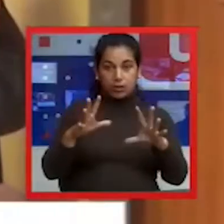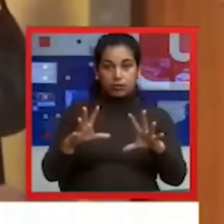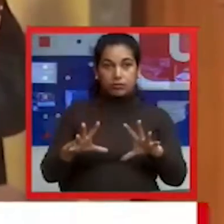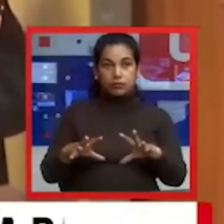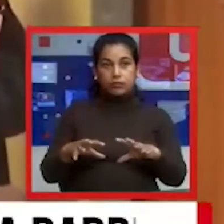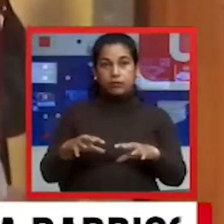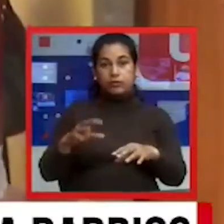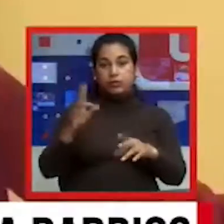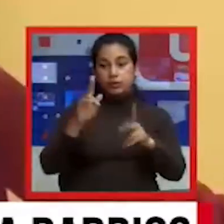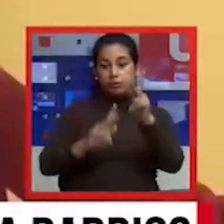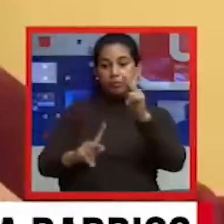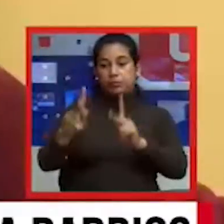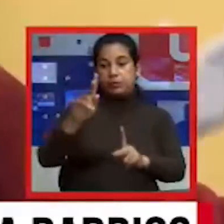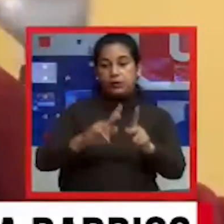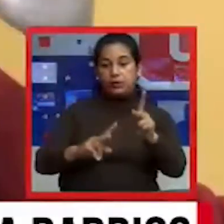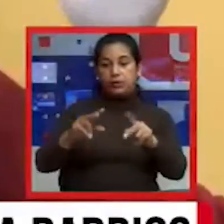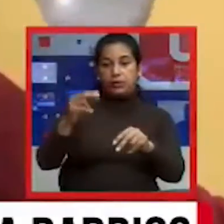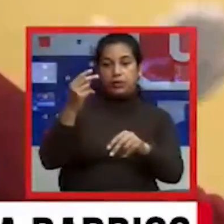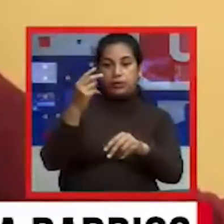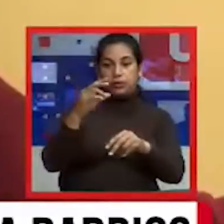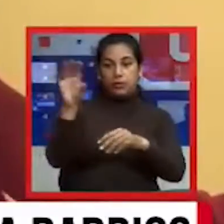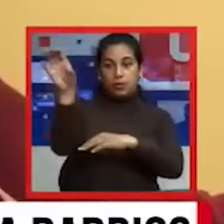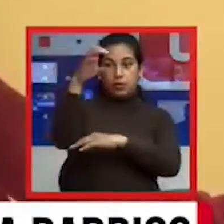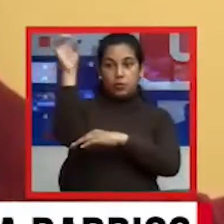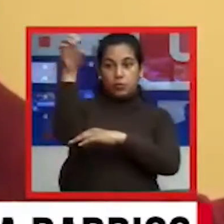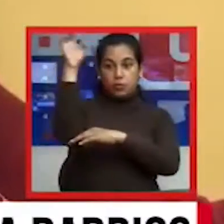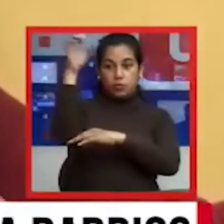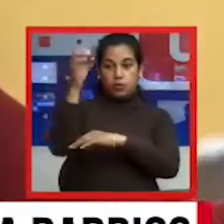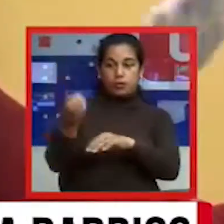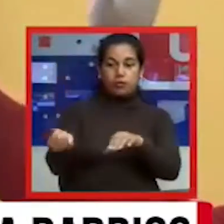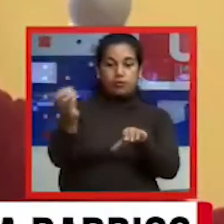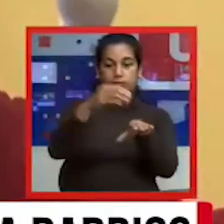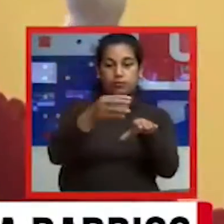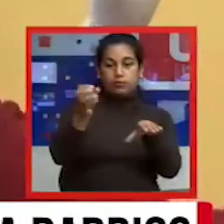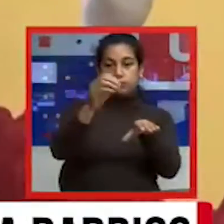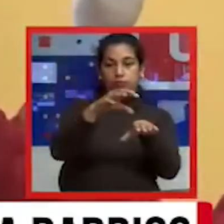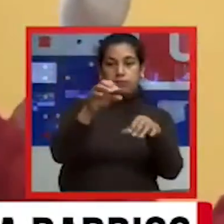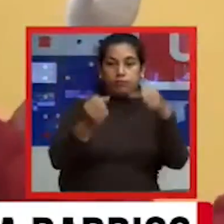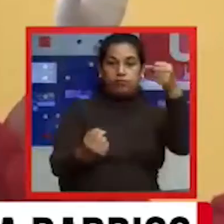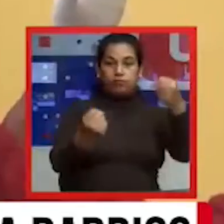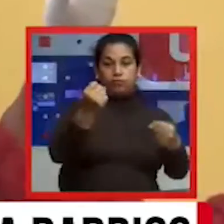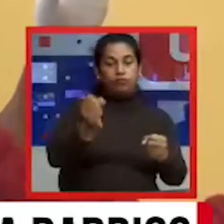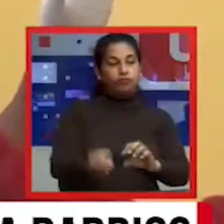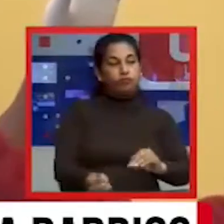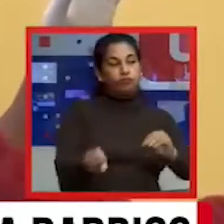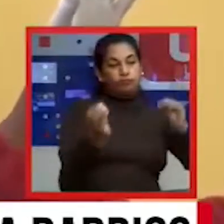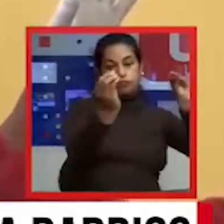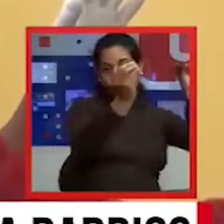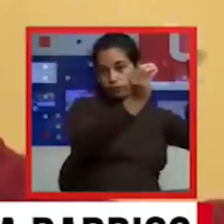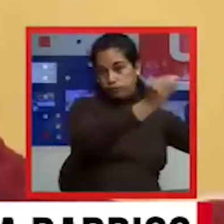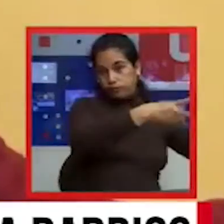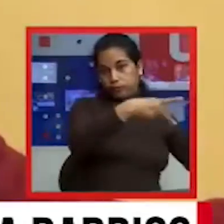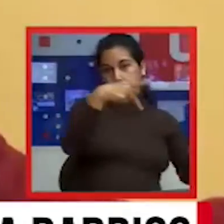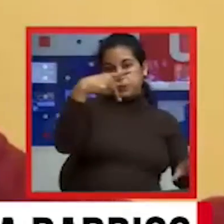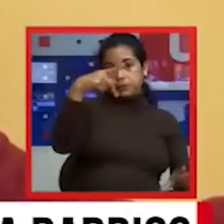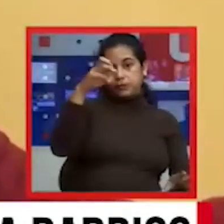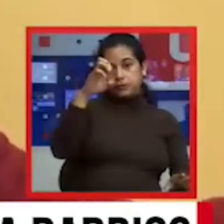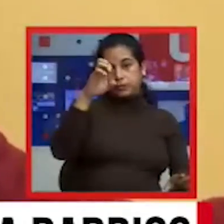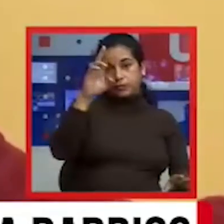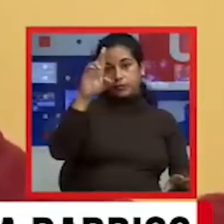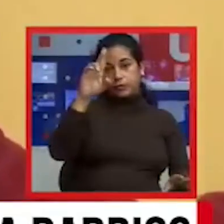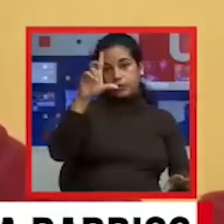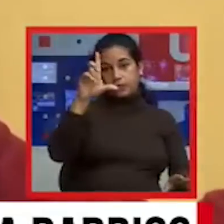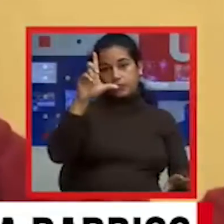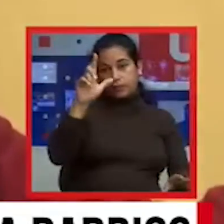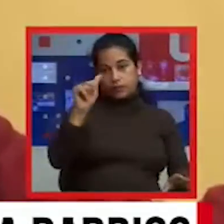de pacientes. El número de dos, la ambulancia COVID la hemos habilitado, está el personal de salud en Perla del Acre. Y en